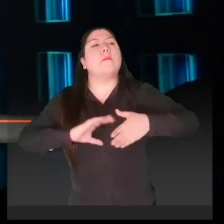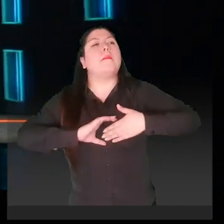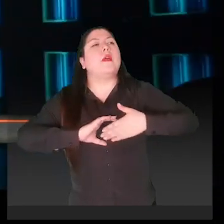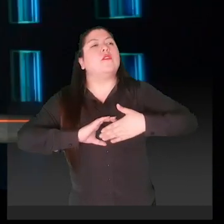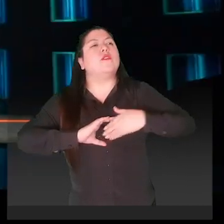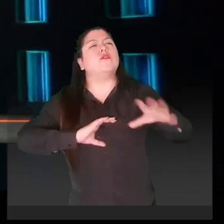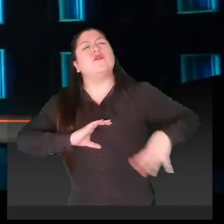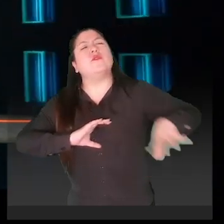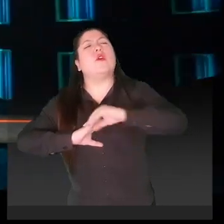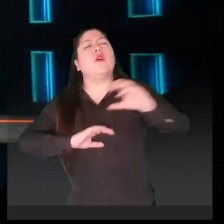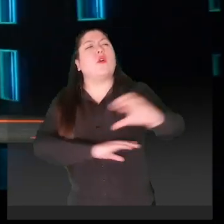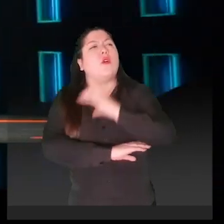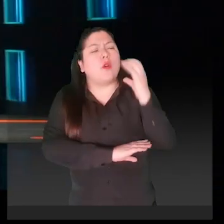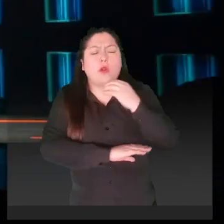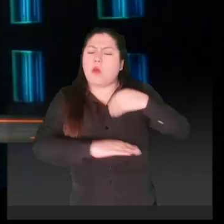altura,